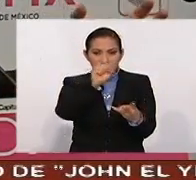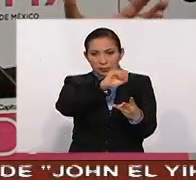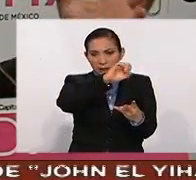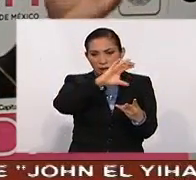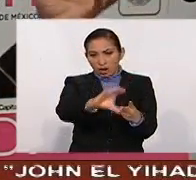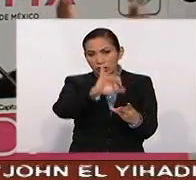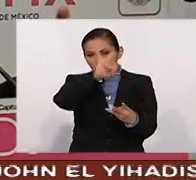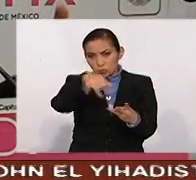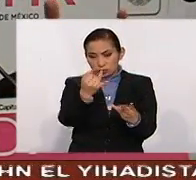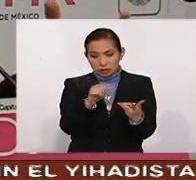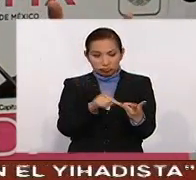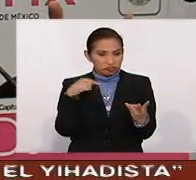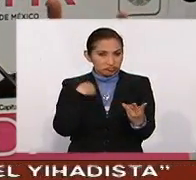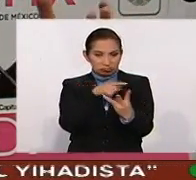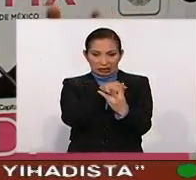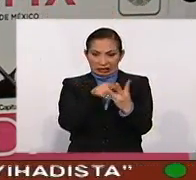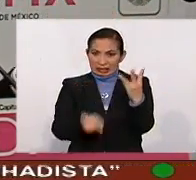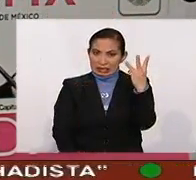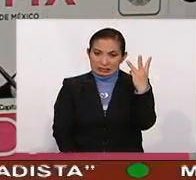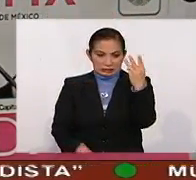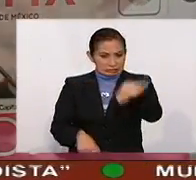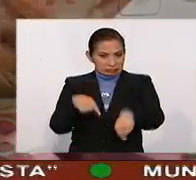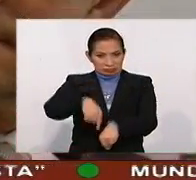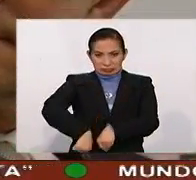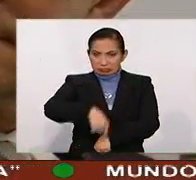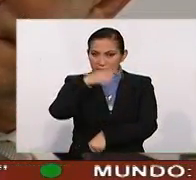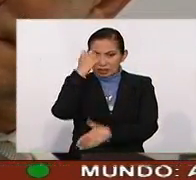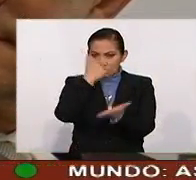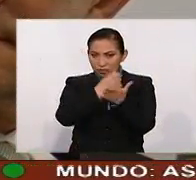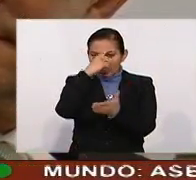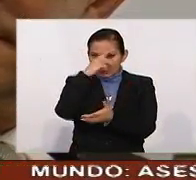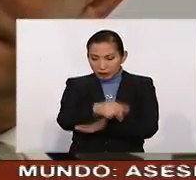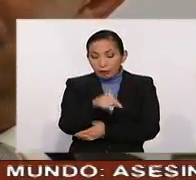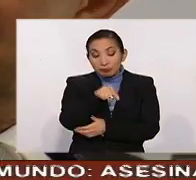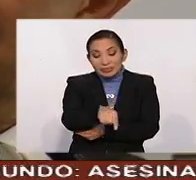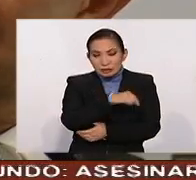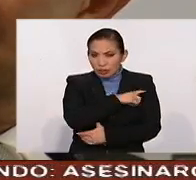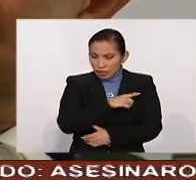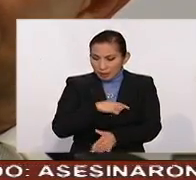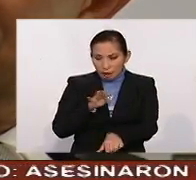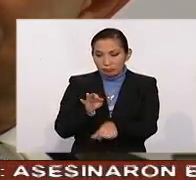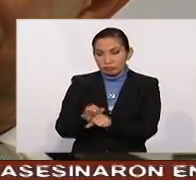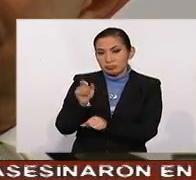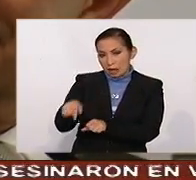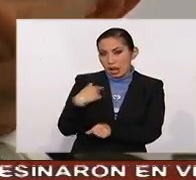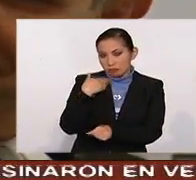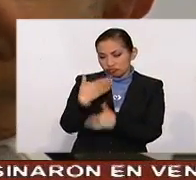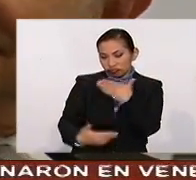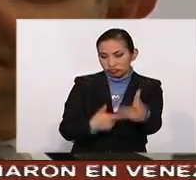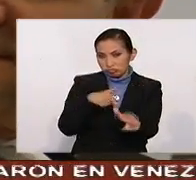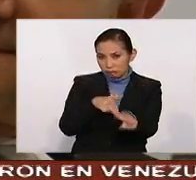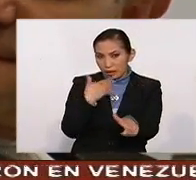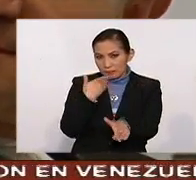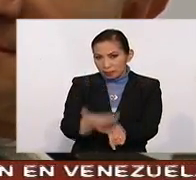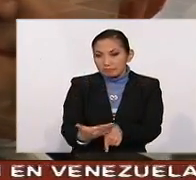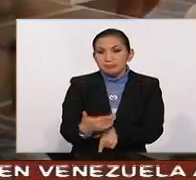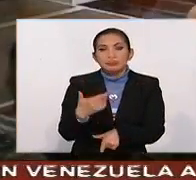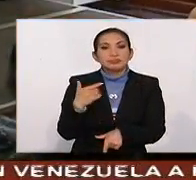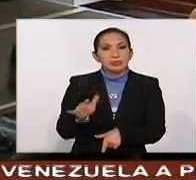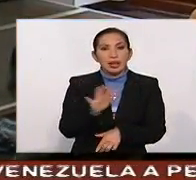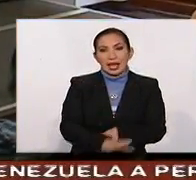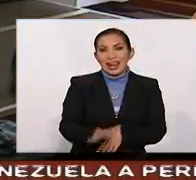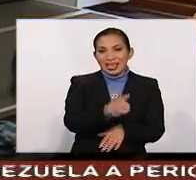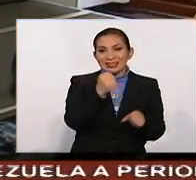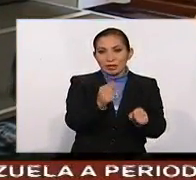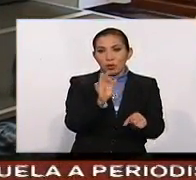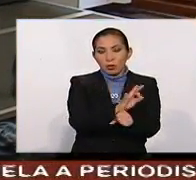y el Poder Judicial. En esa virtud tiene que haber garantías para ese correcto funcionamiento, y me parece que en las áreas de